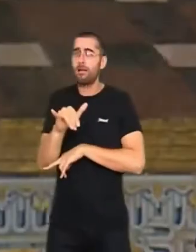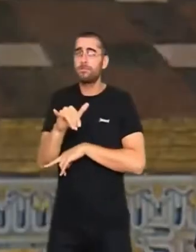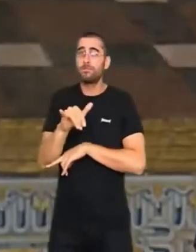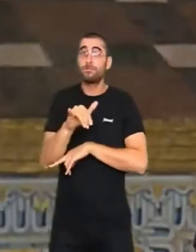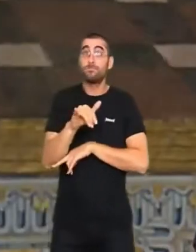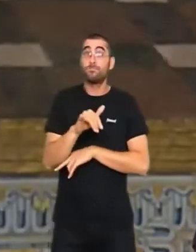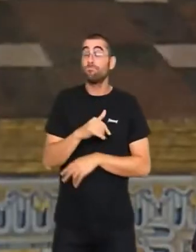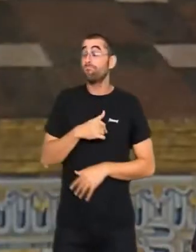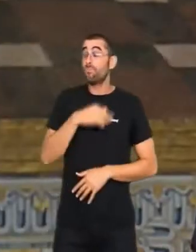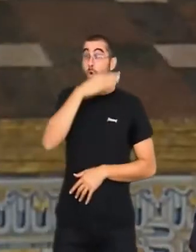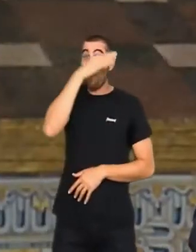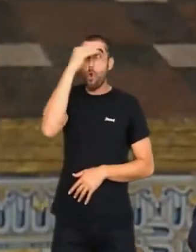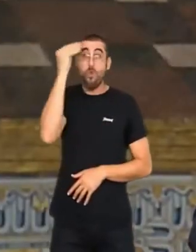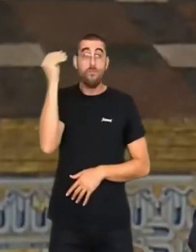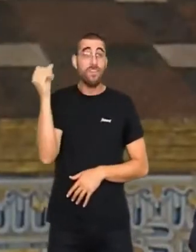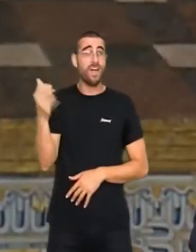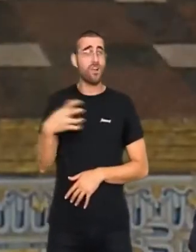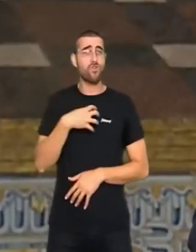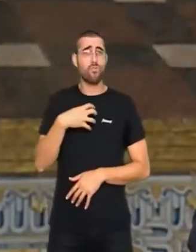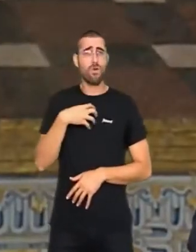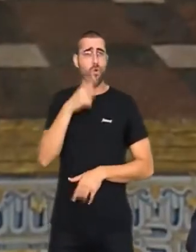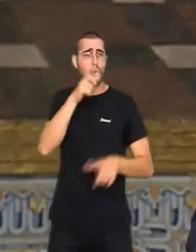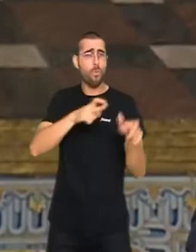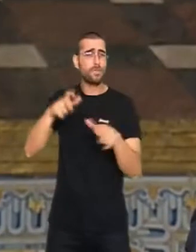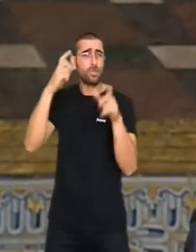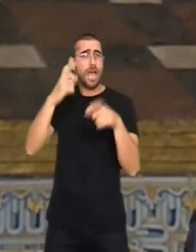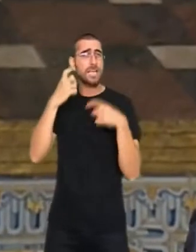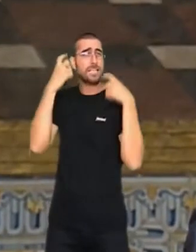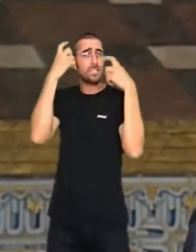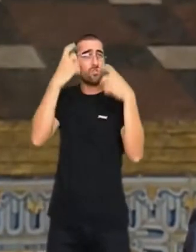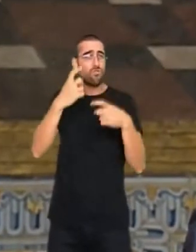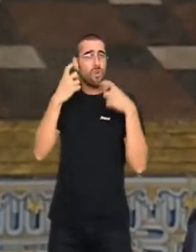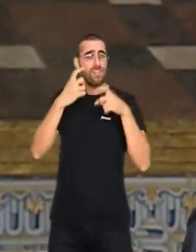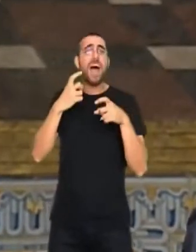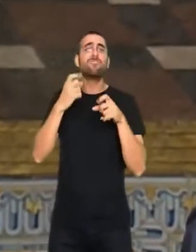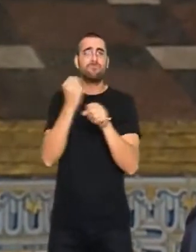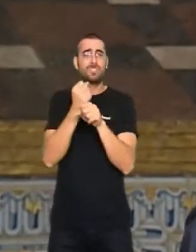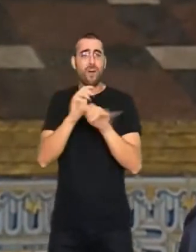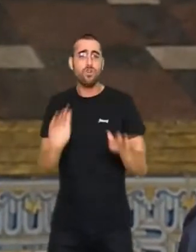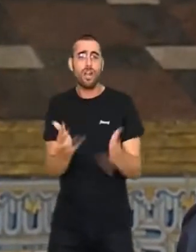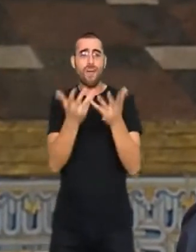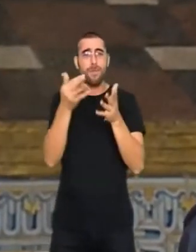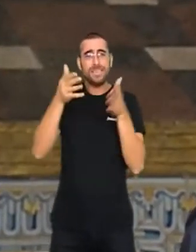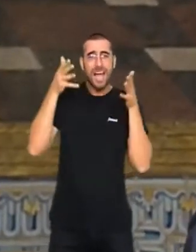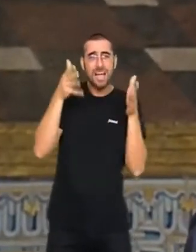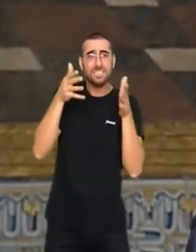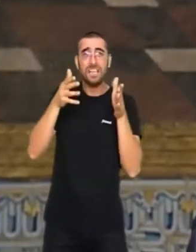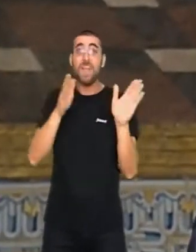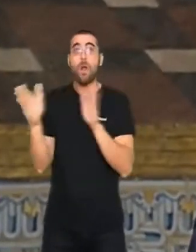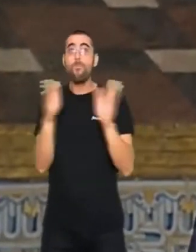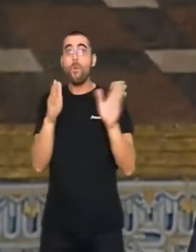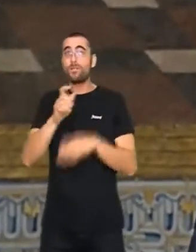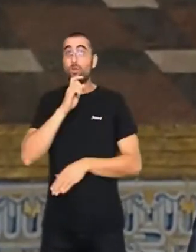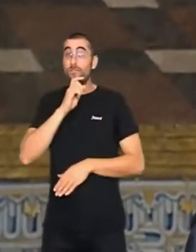Nunca olvidaremos el esfuerzo de aquellas personas que ayudaron en las labores de rescate y asistencia en los momentos